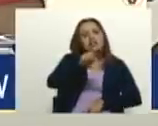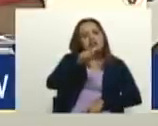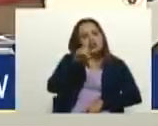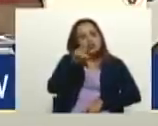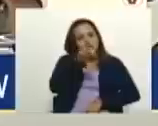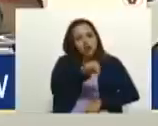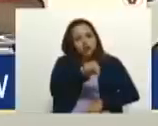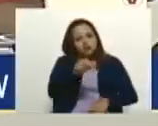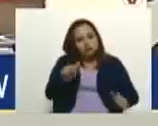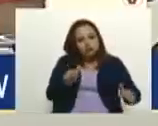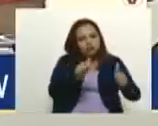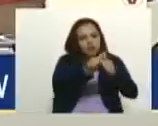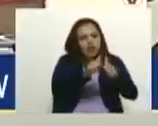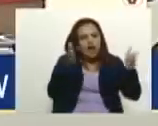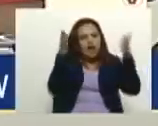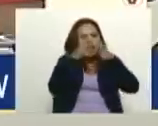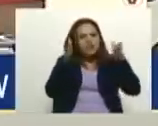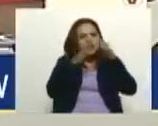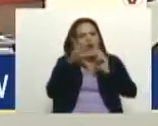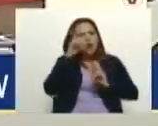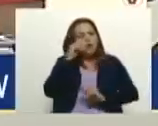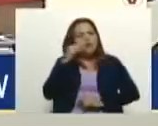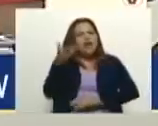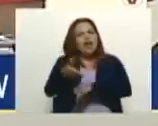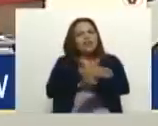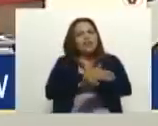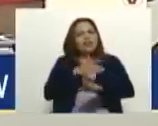de Peña. Todo eso tenía un objetivo.